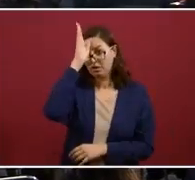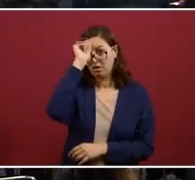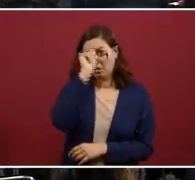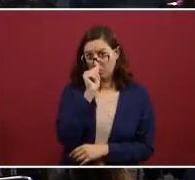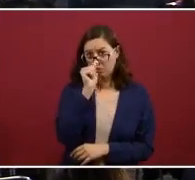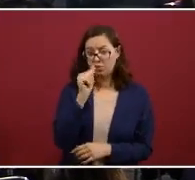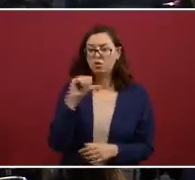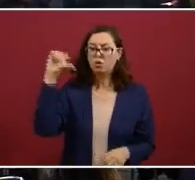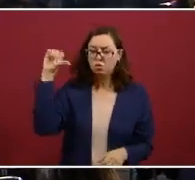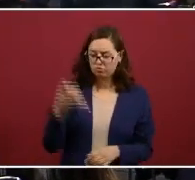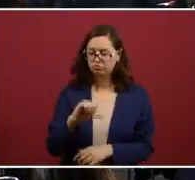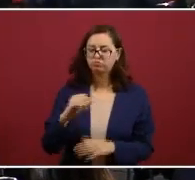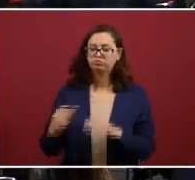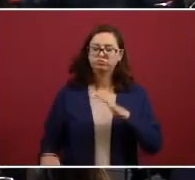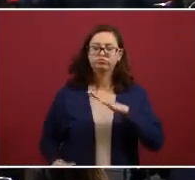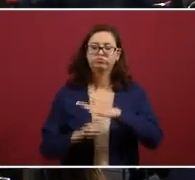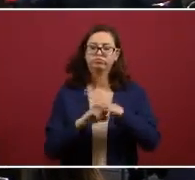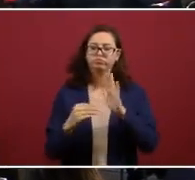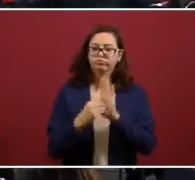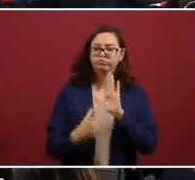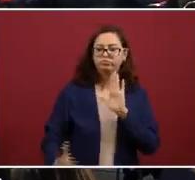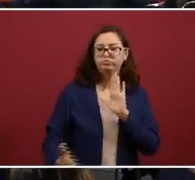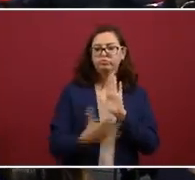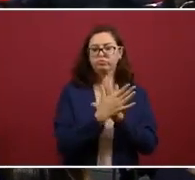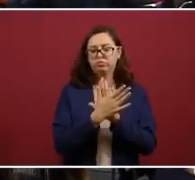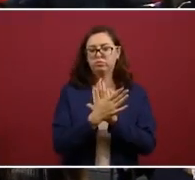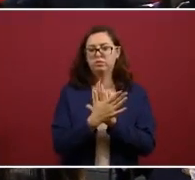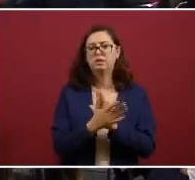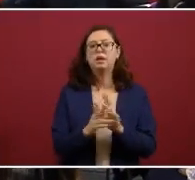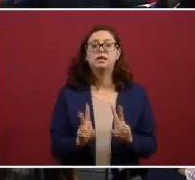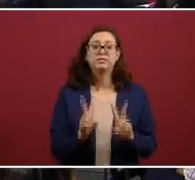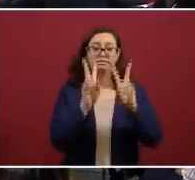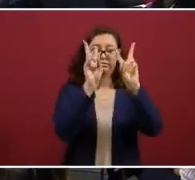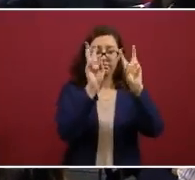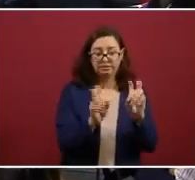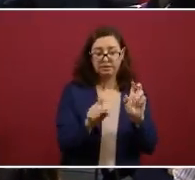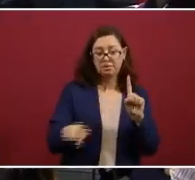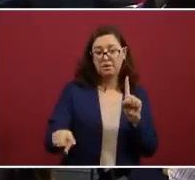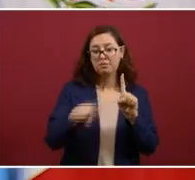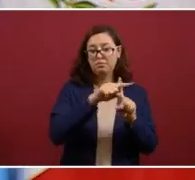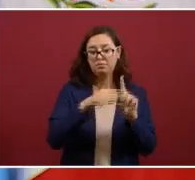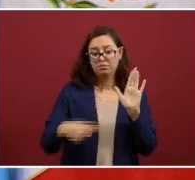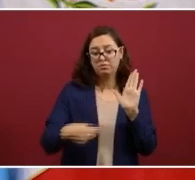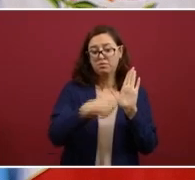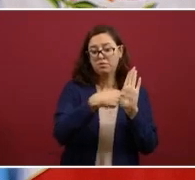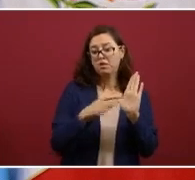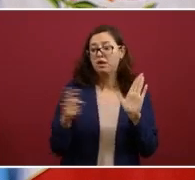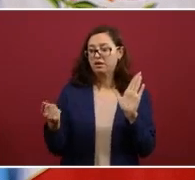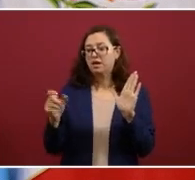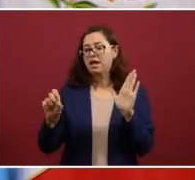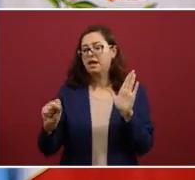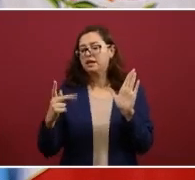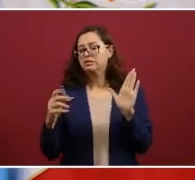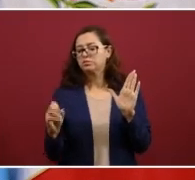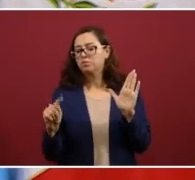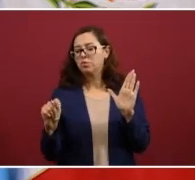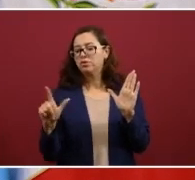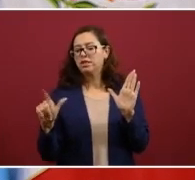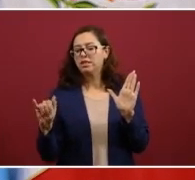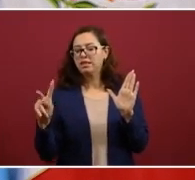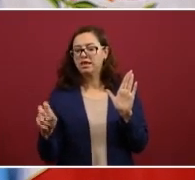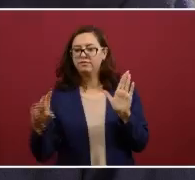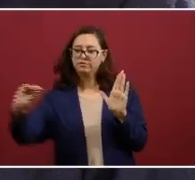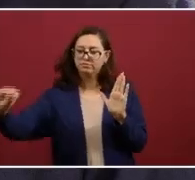este trabajo. Spotlight se inscribe en esta agenda positiva. Es una iniciativa mundial para un problema